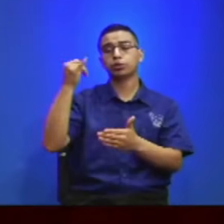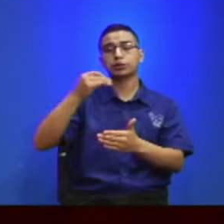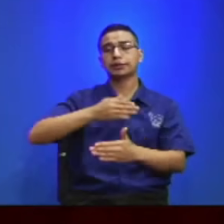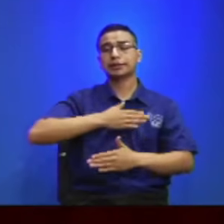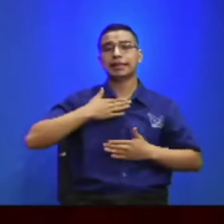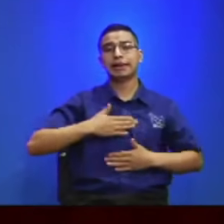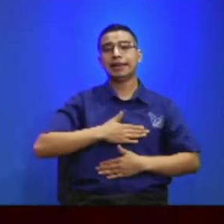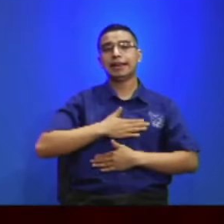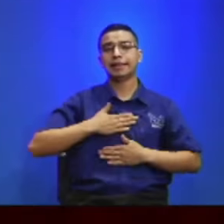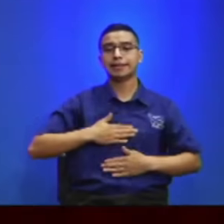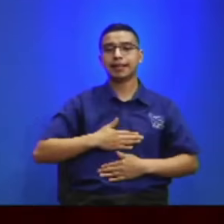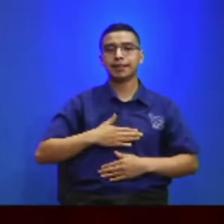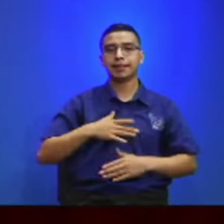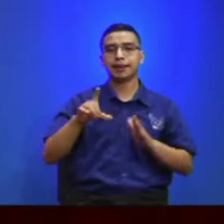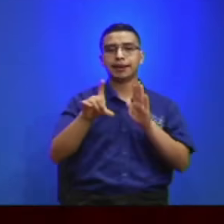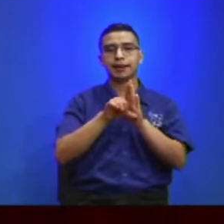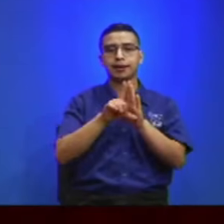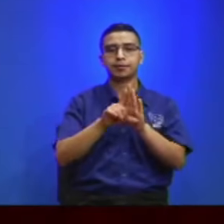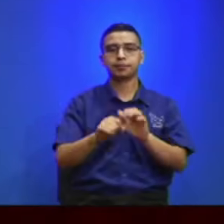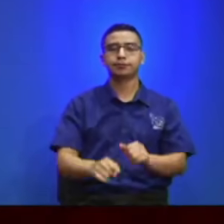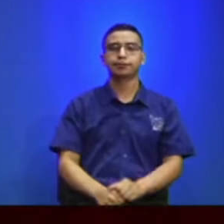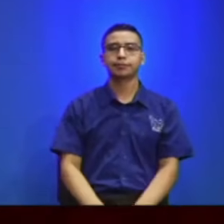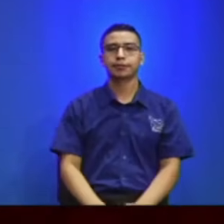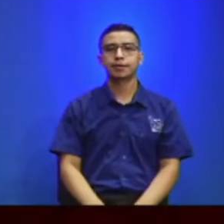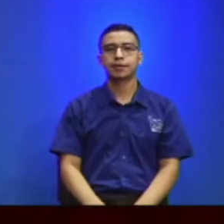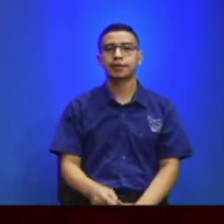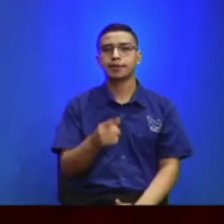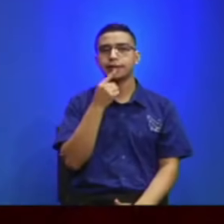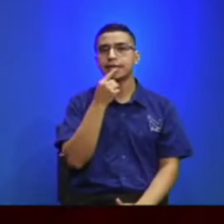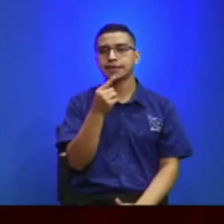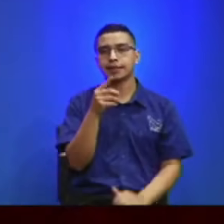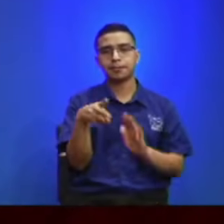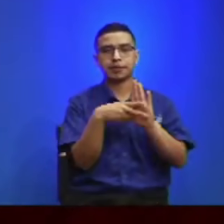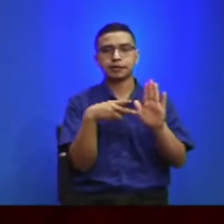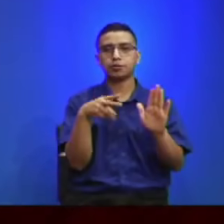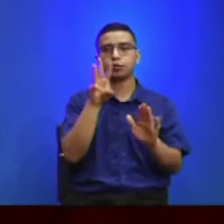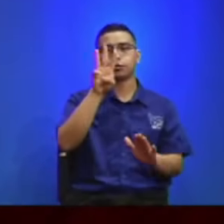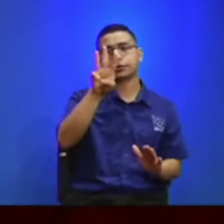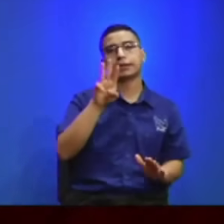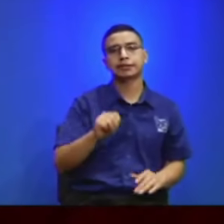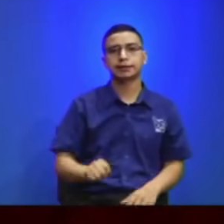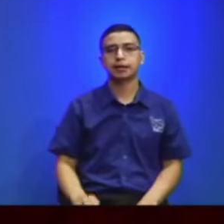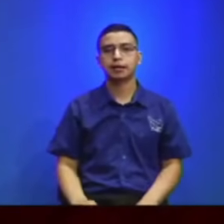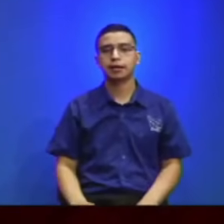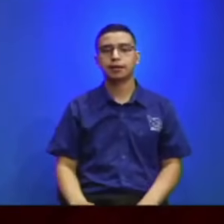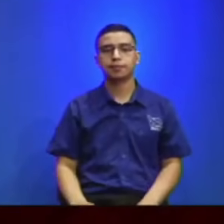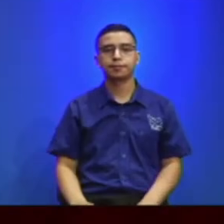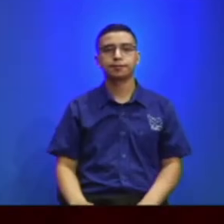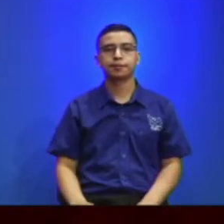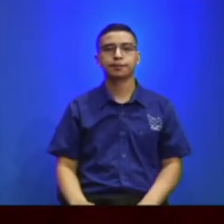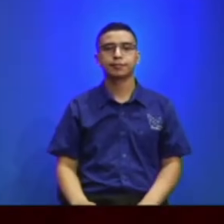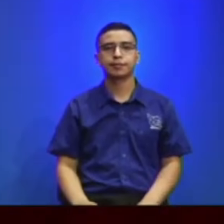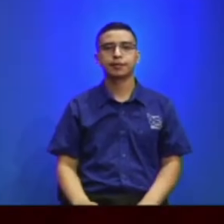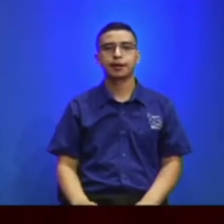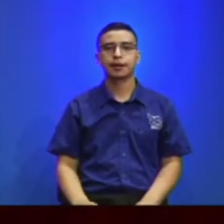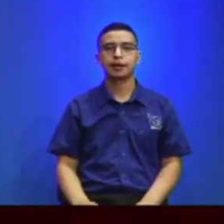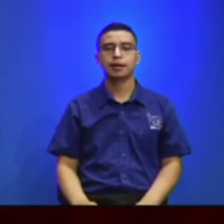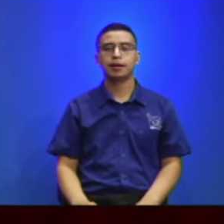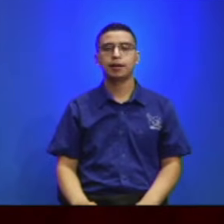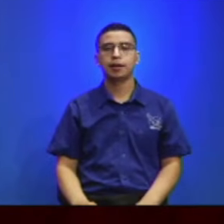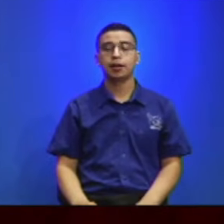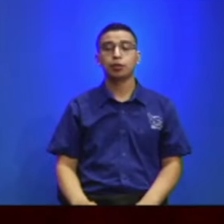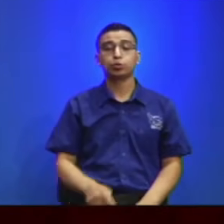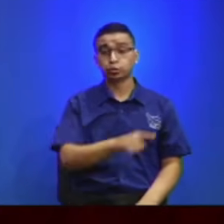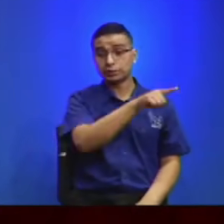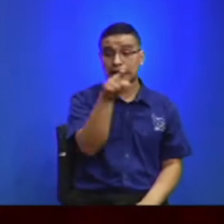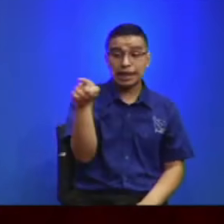a partir del verso 3 les es como que le estuviera diciendo ok miren mis hijitos les voy